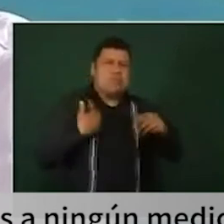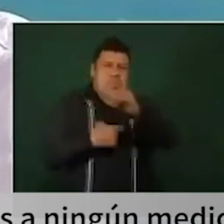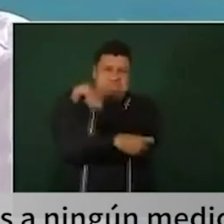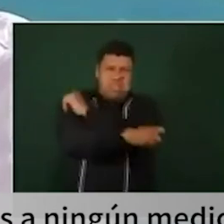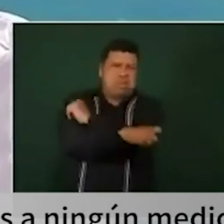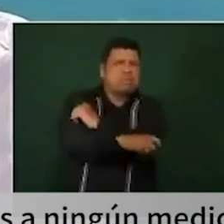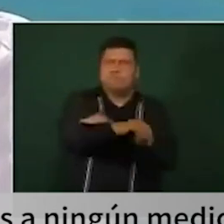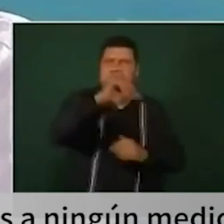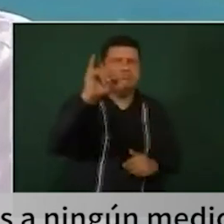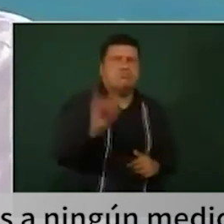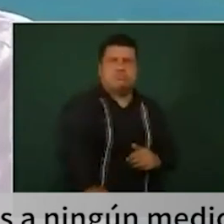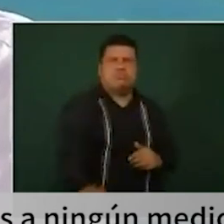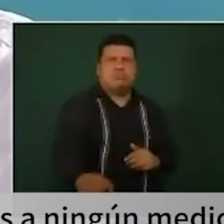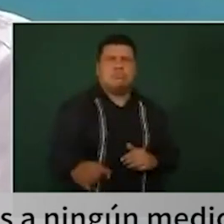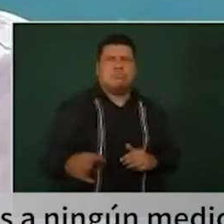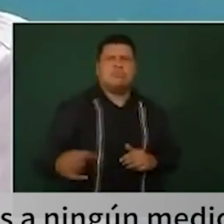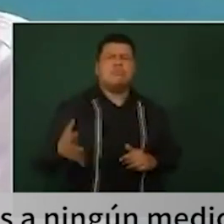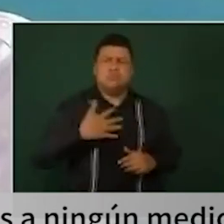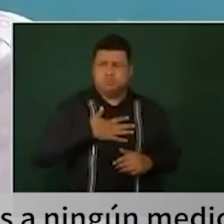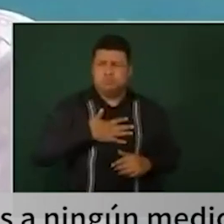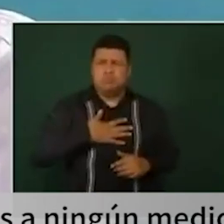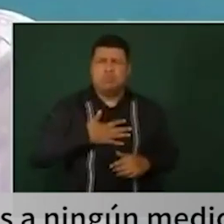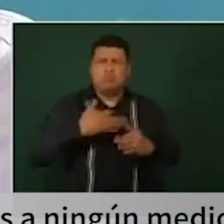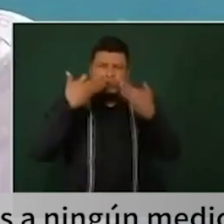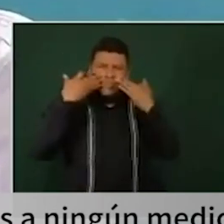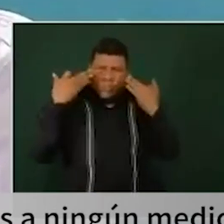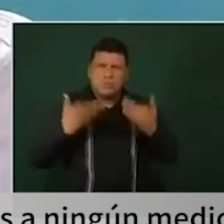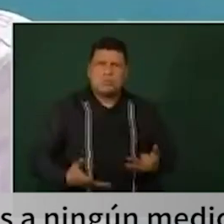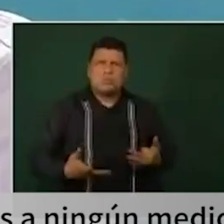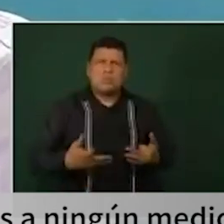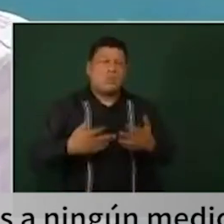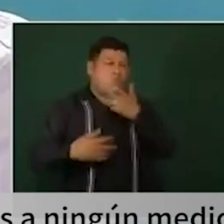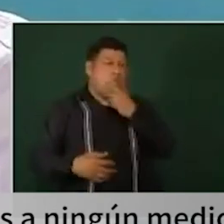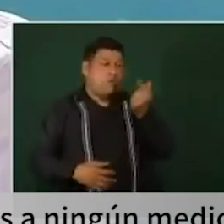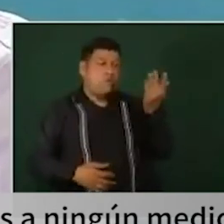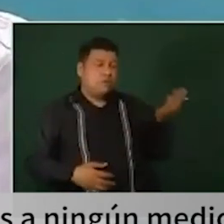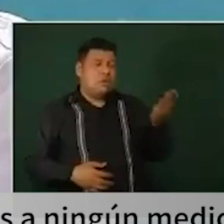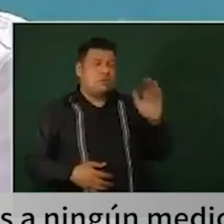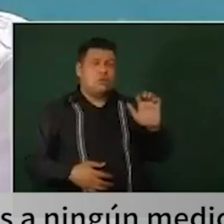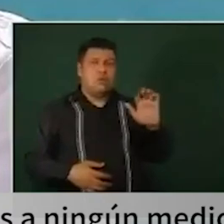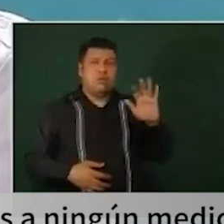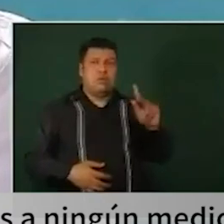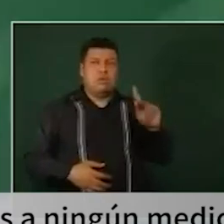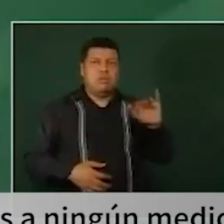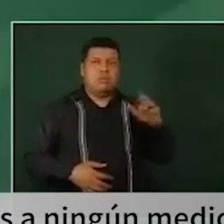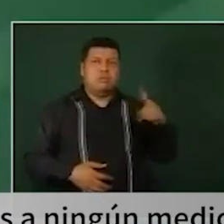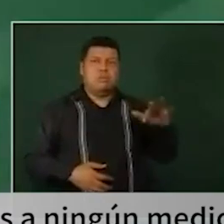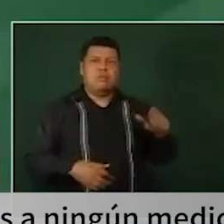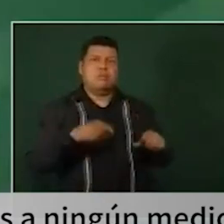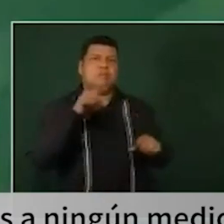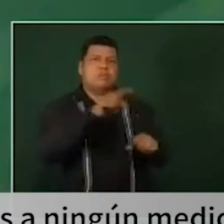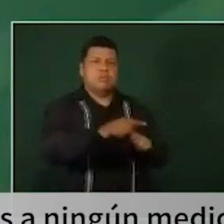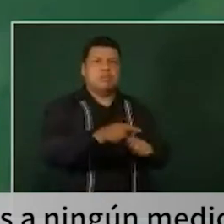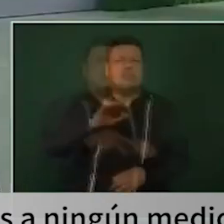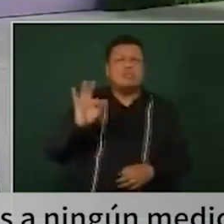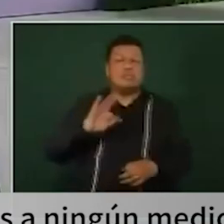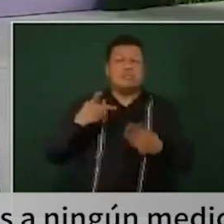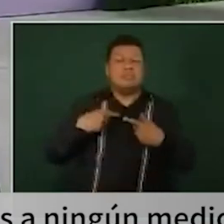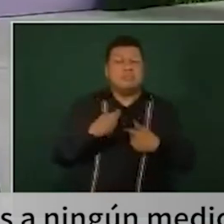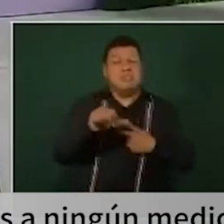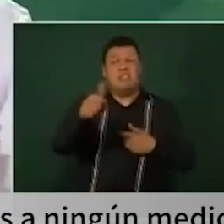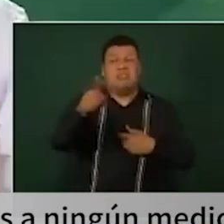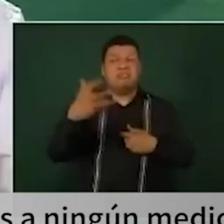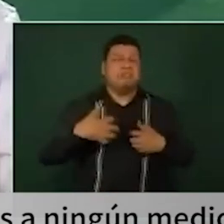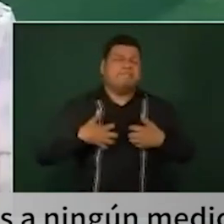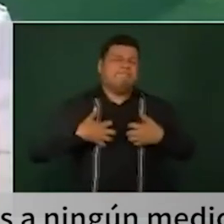a nadie. Lo que sí me consta es de que Epimenio Ibarra es un periodista honesto. En el